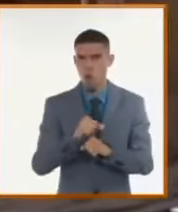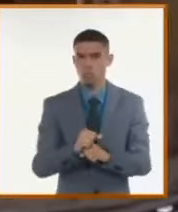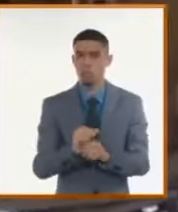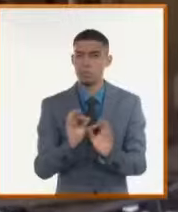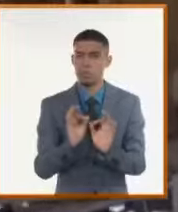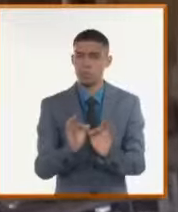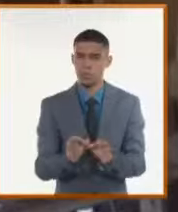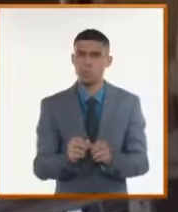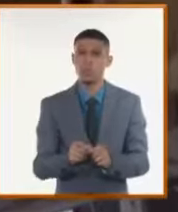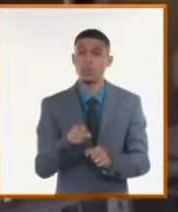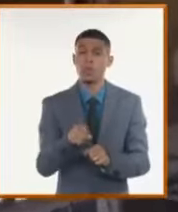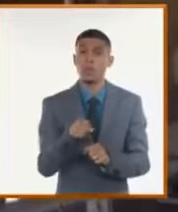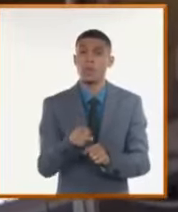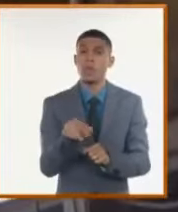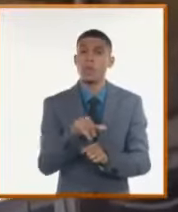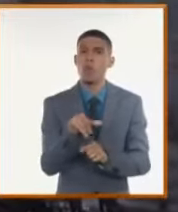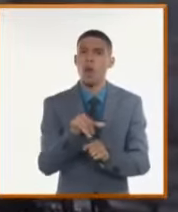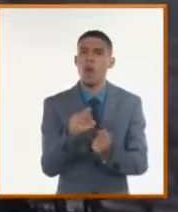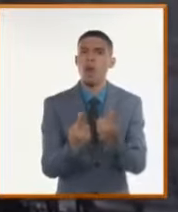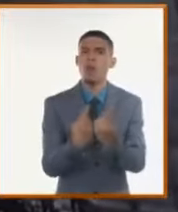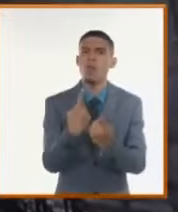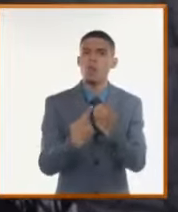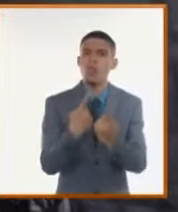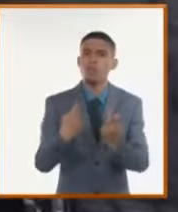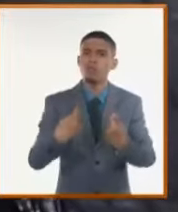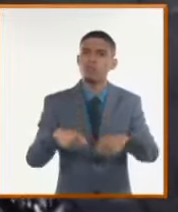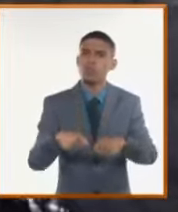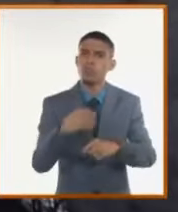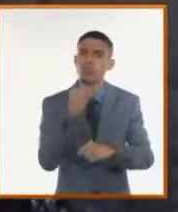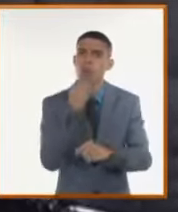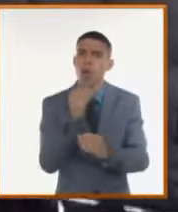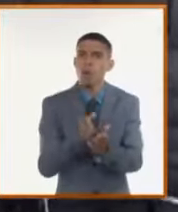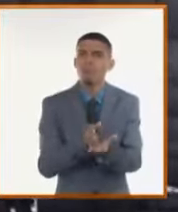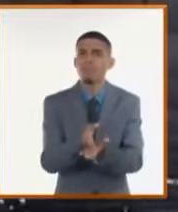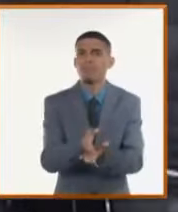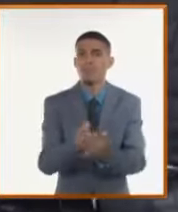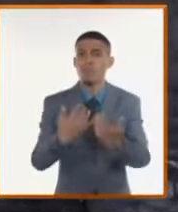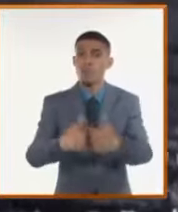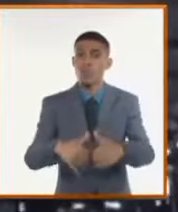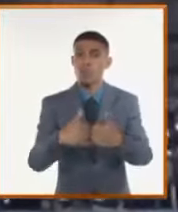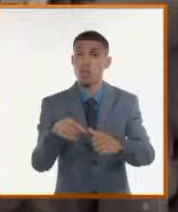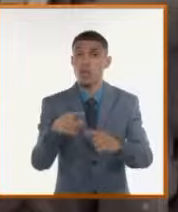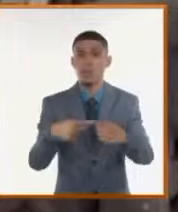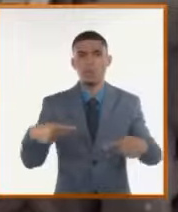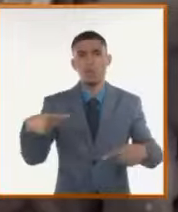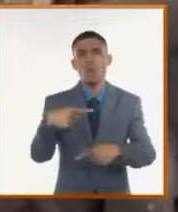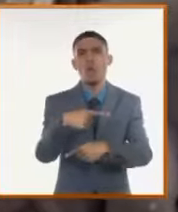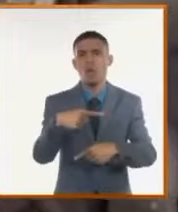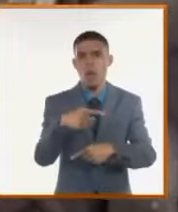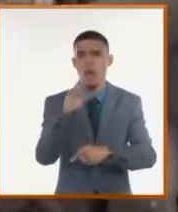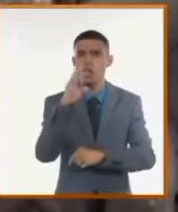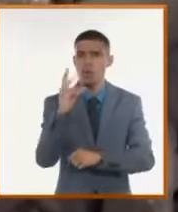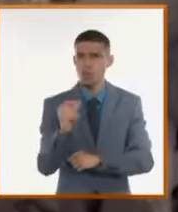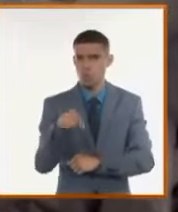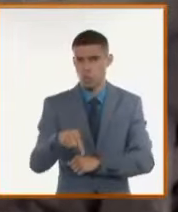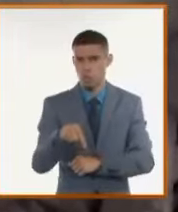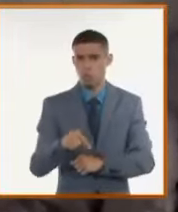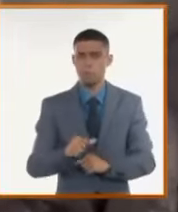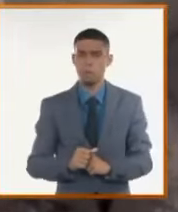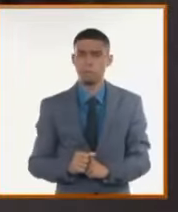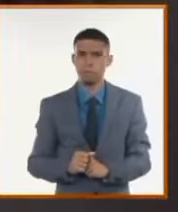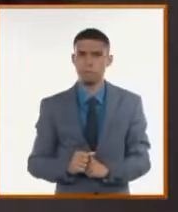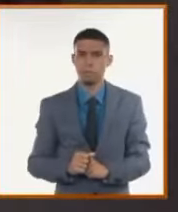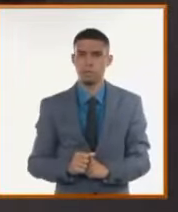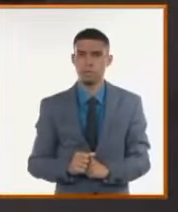mismos la toma aceptada de decisiones para garantizar la continuidad de las producciones es un factor que incide en los resultados actuales como se conoce